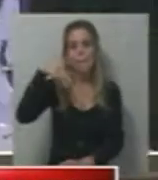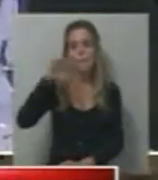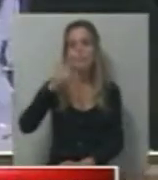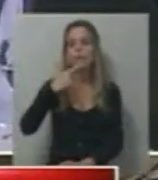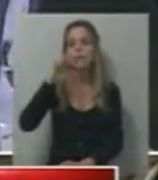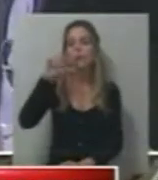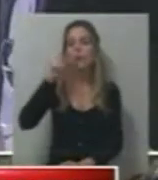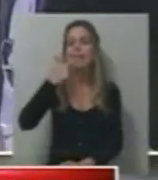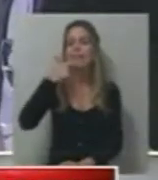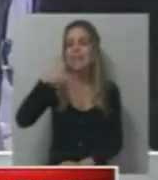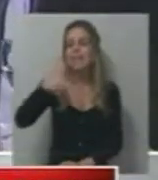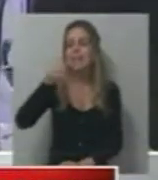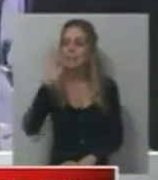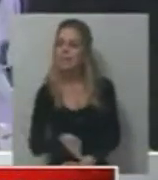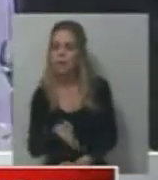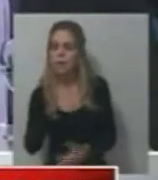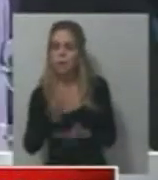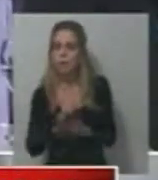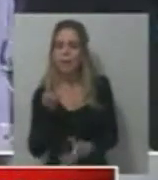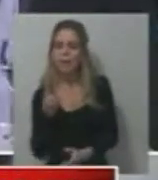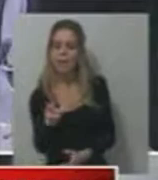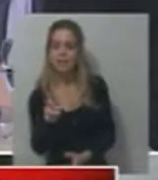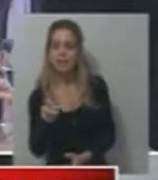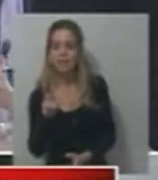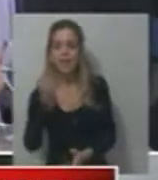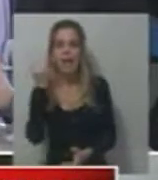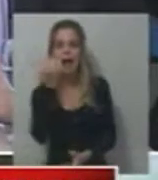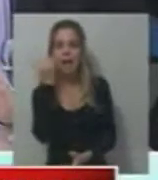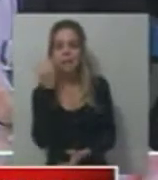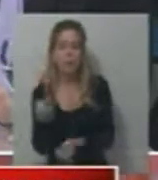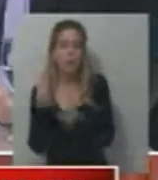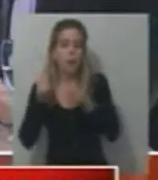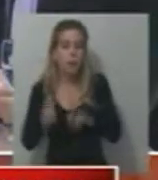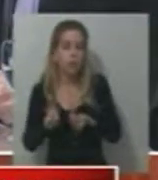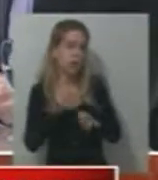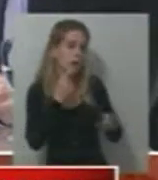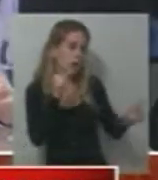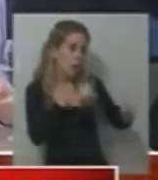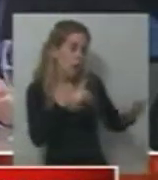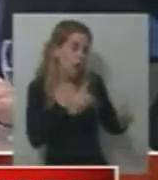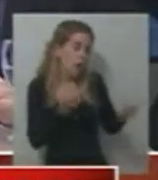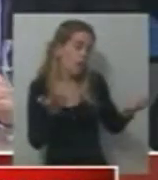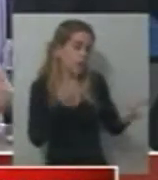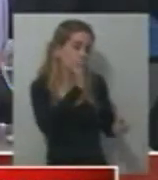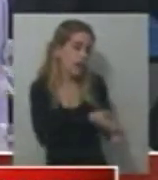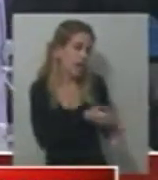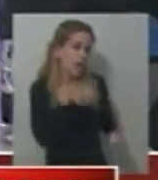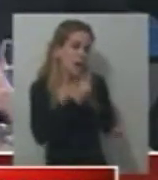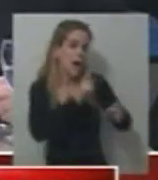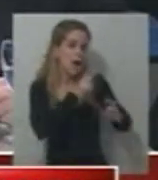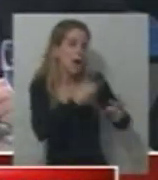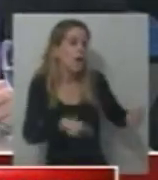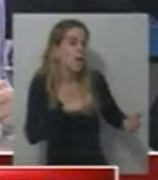No, nadie sabe por ahora. Pero fue a hablar del accidente. Lo único que sabe es Lijo. Pero fue a hablar del accidente. La información que tenemos nosotros a cuenta gotas es los que no cuentan desde el juzgado. Pino,